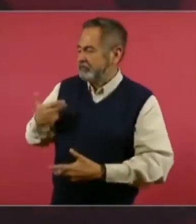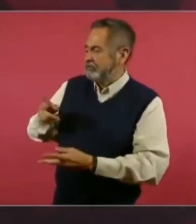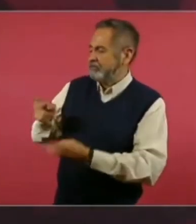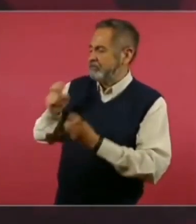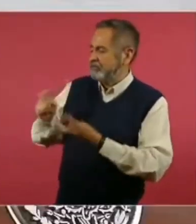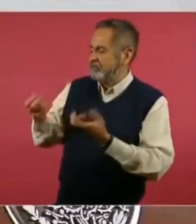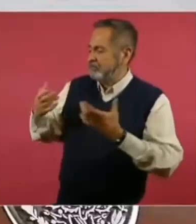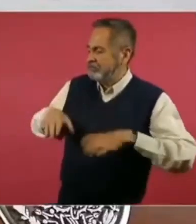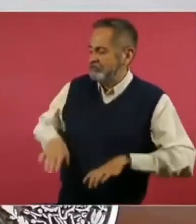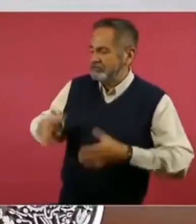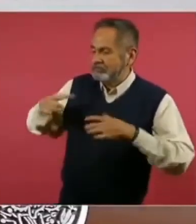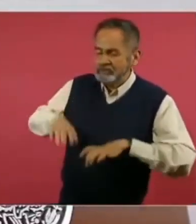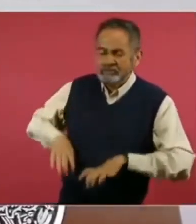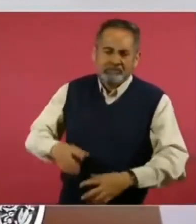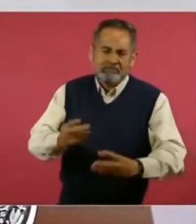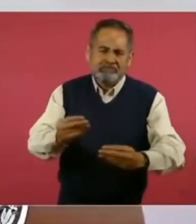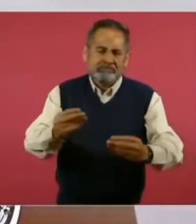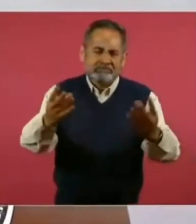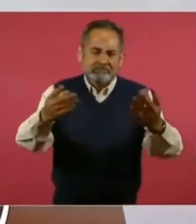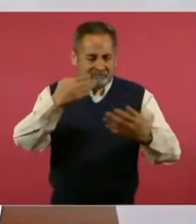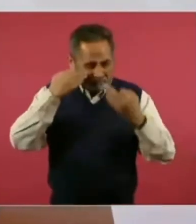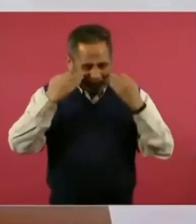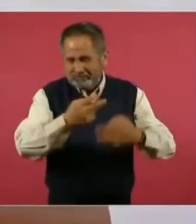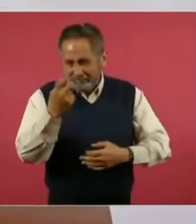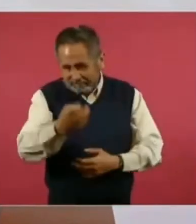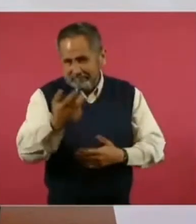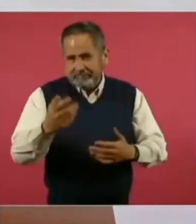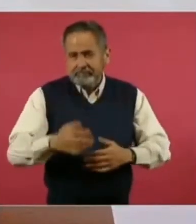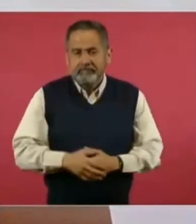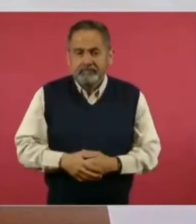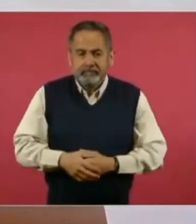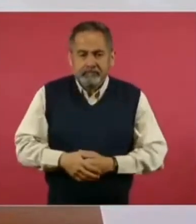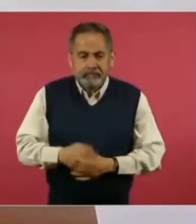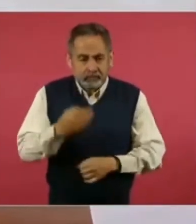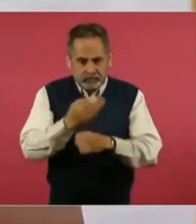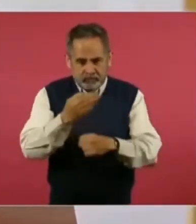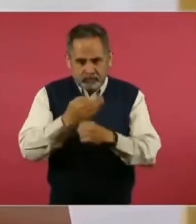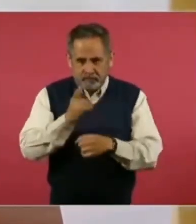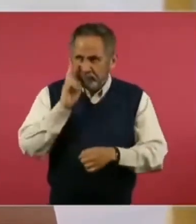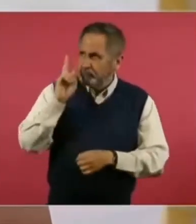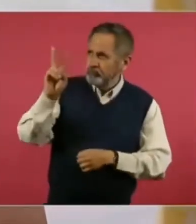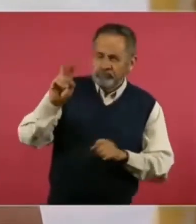Es más, ahora mismo lo podemos ver,